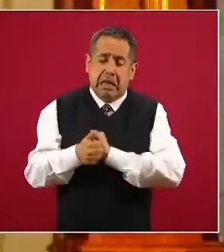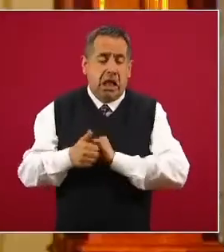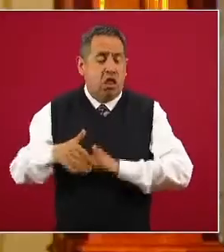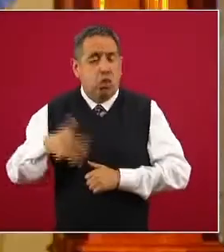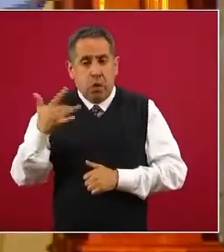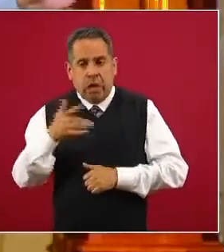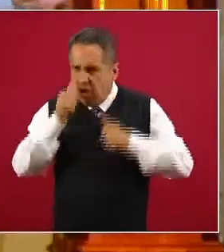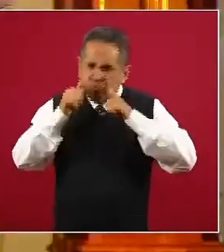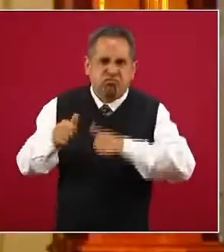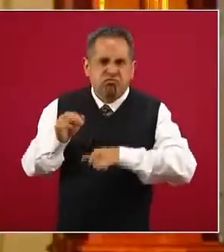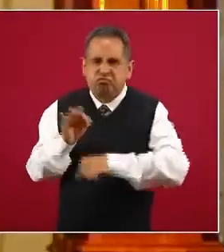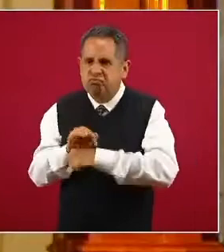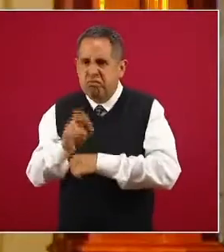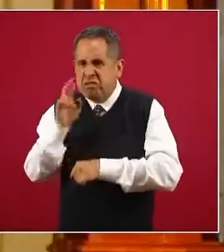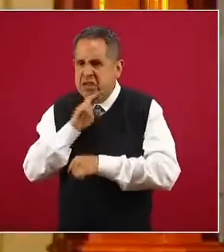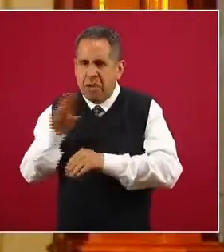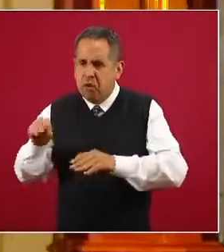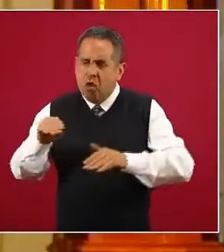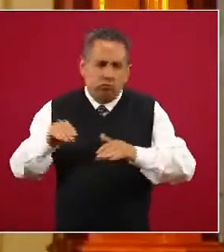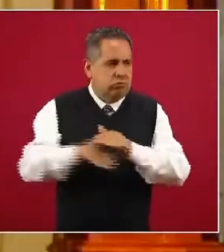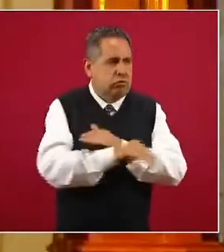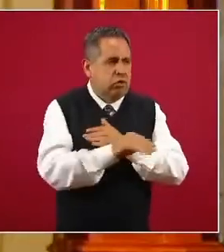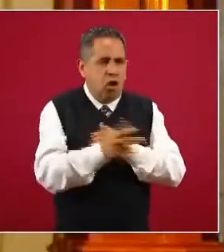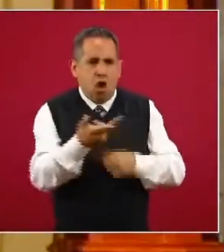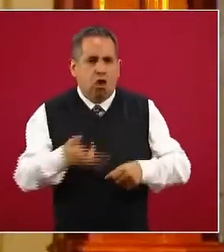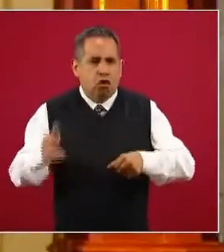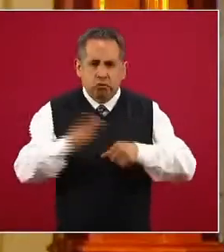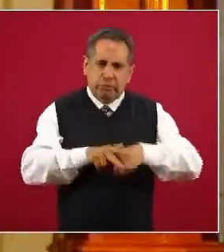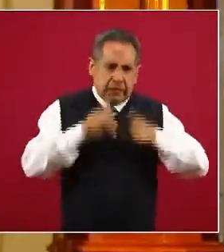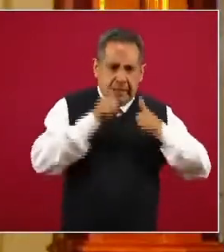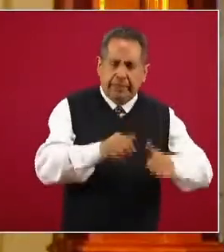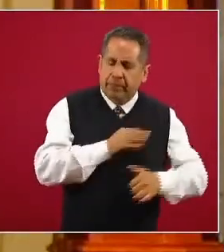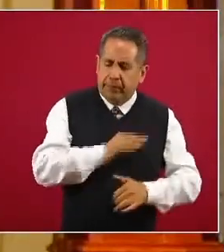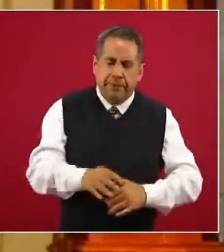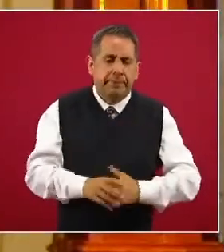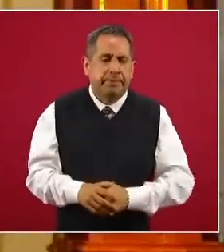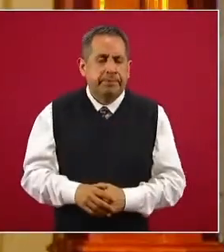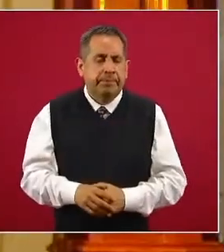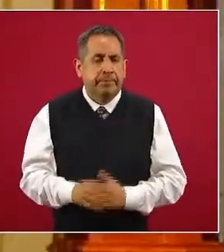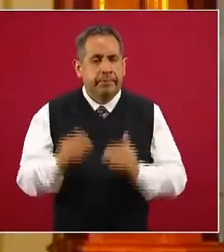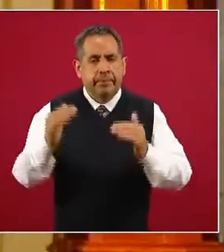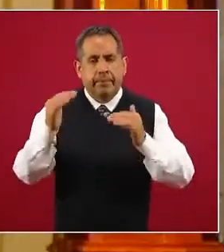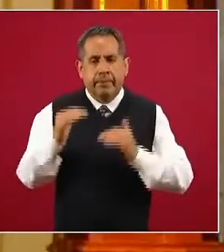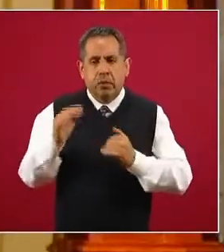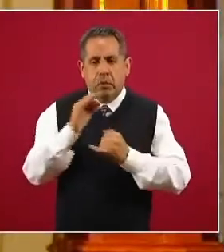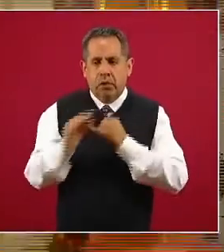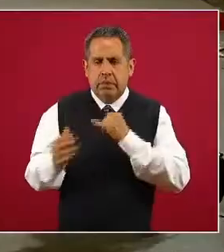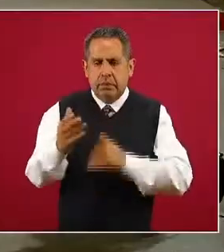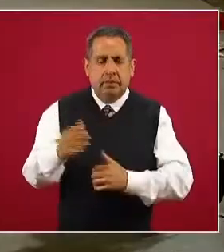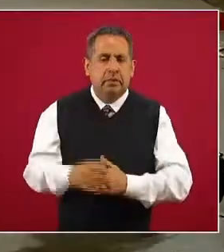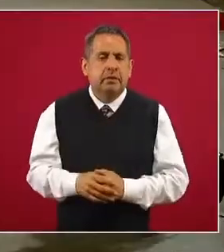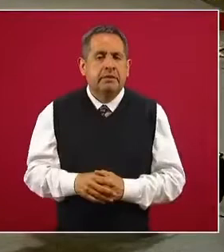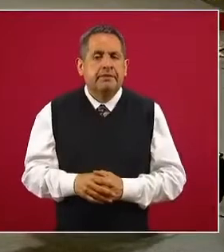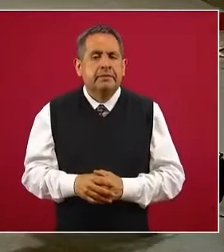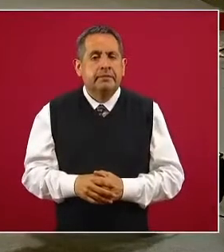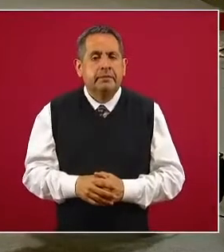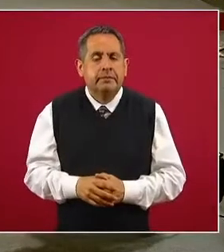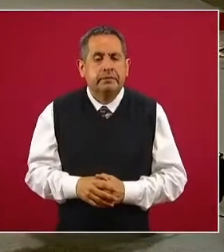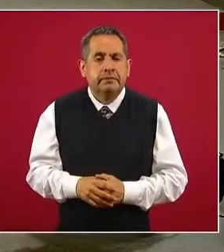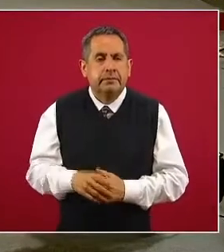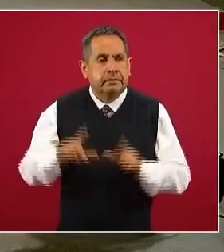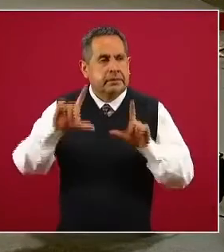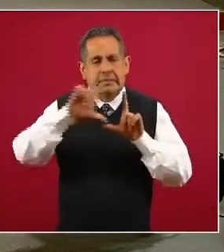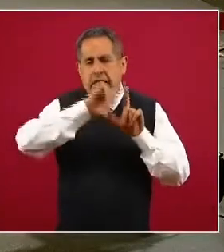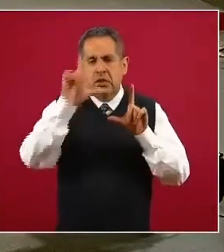alarma, igualmente y rápidamente puedan acceder a uno de estos servicios. Veamos la siguiente y última diapositiva del escenario